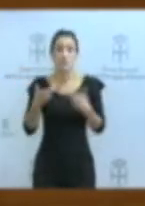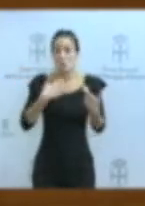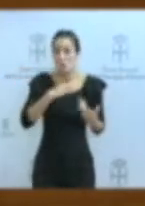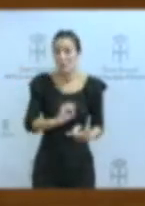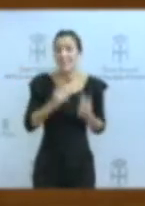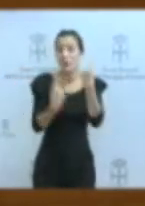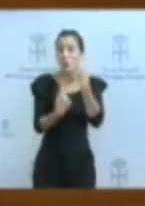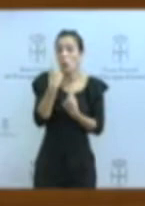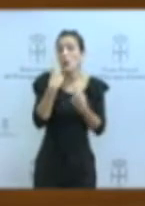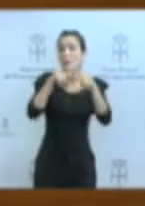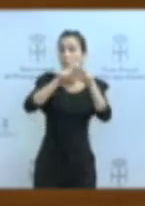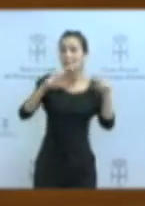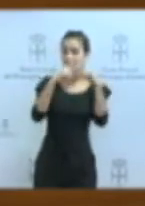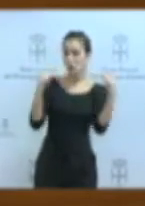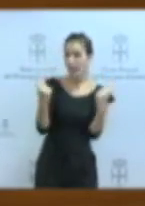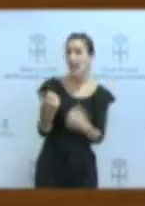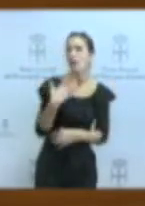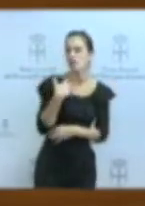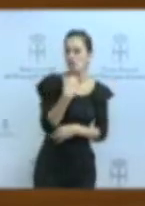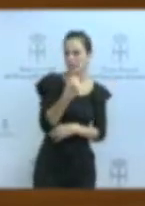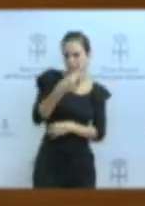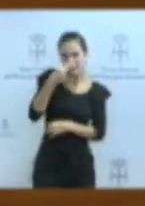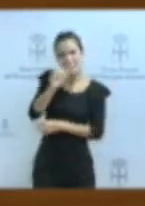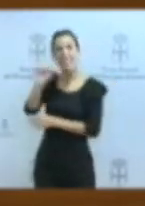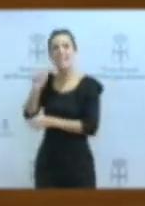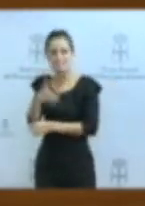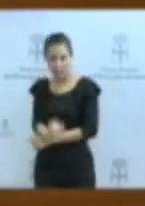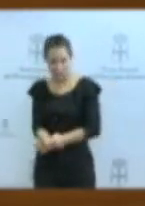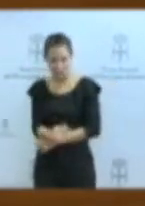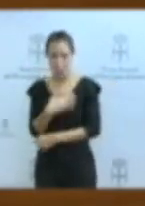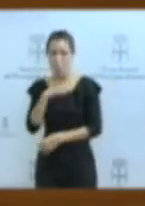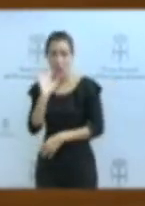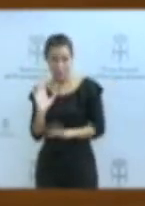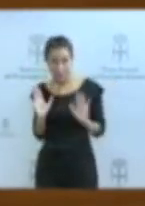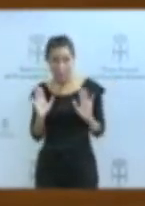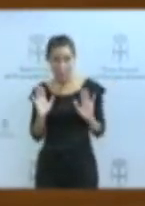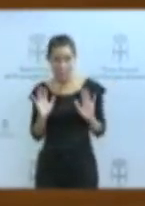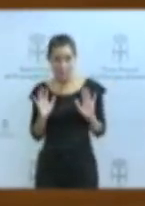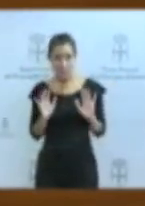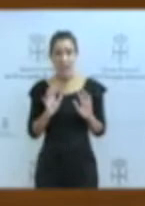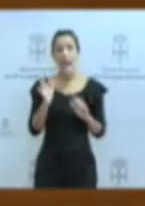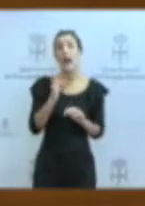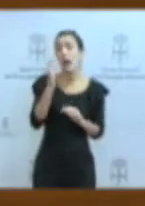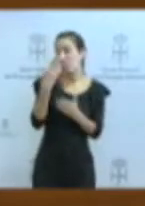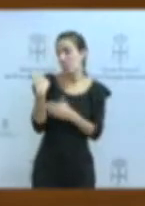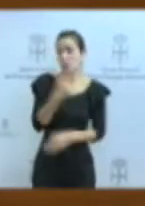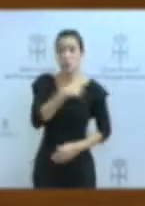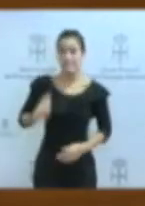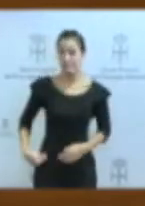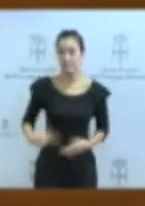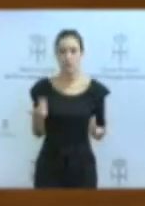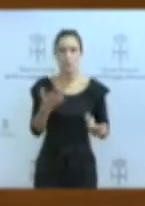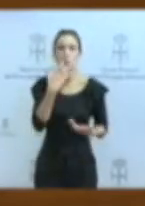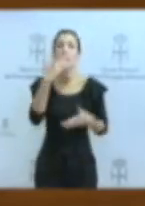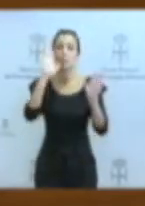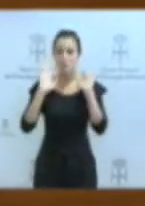ser, no lo sé. Hace poco acaban de entrar los chinos en EDP, por ejemplo. Dejo caer eso. Aunque Frankfurt bien es cierto que desde hace